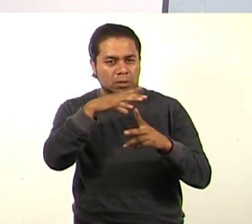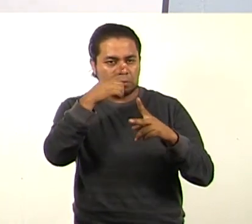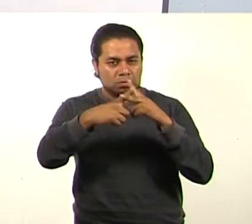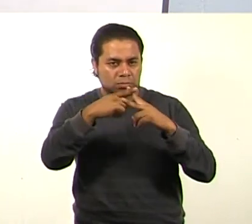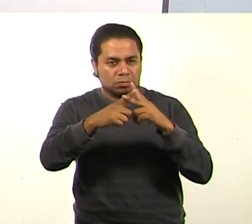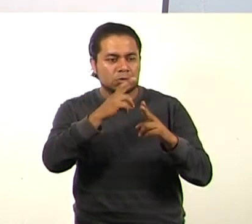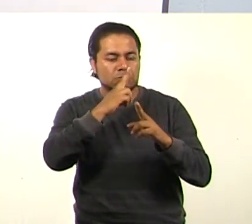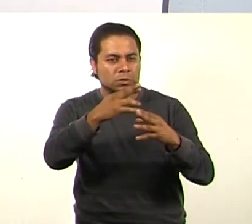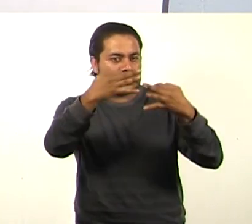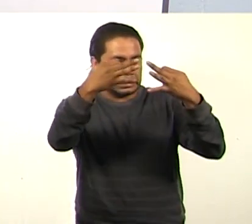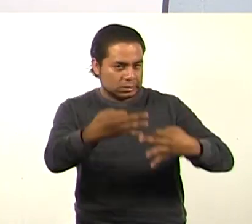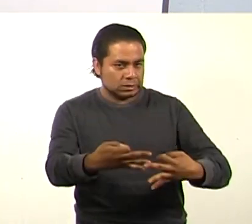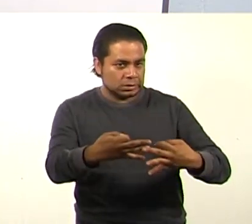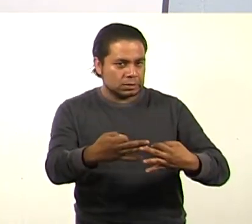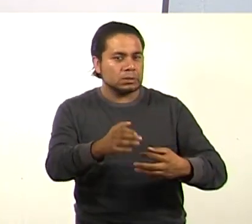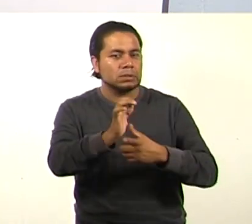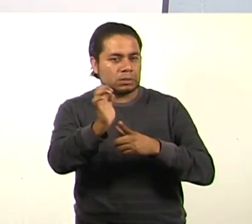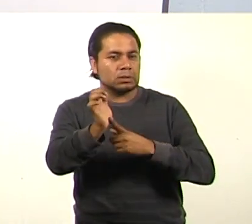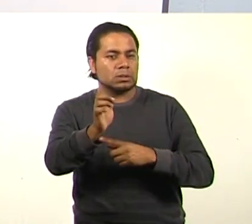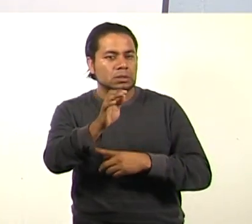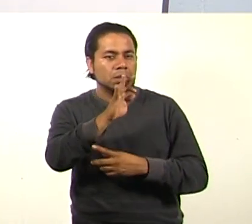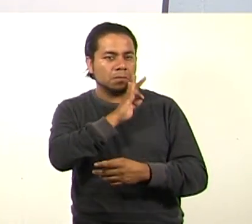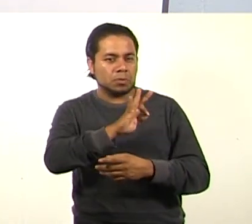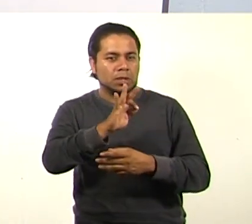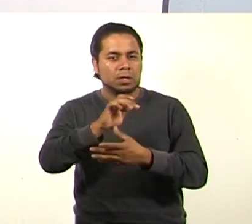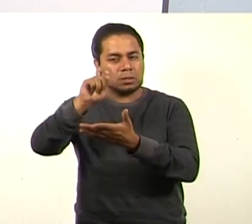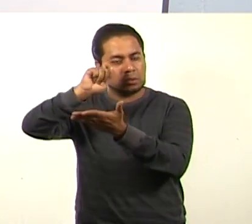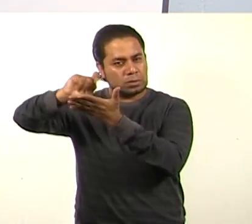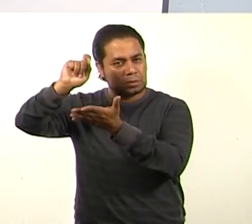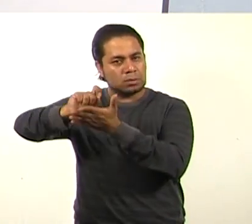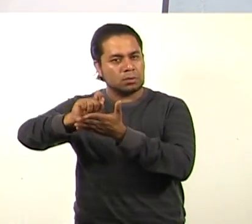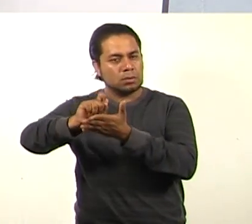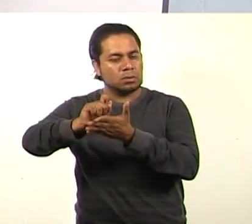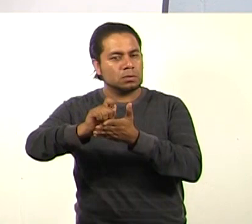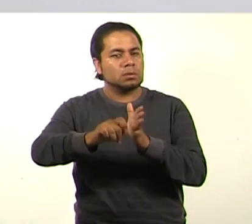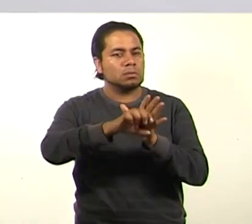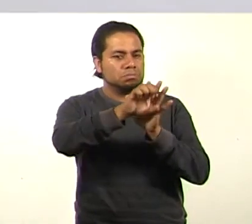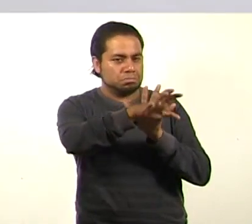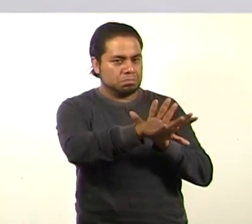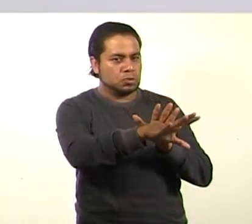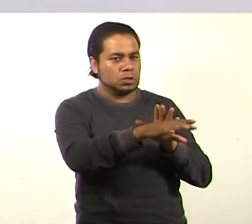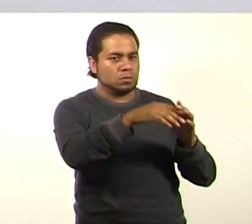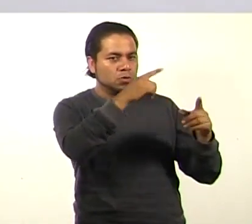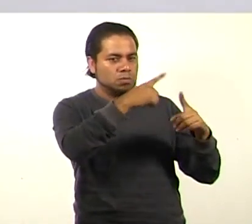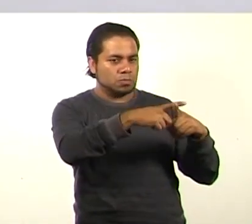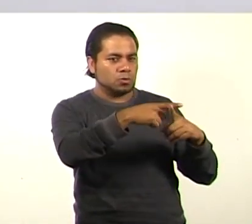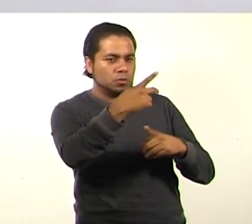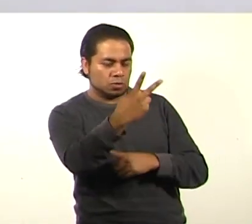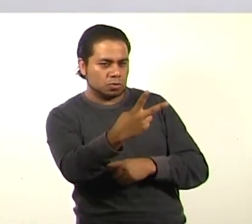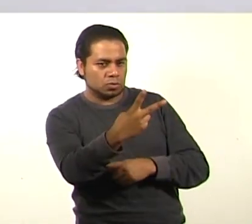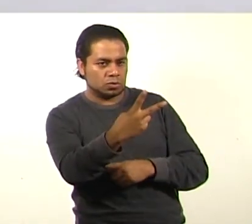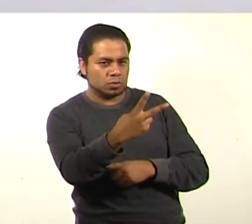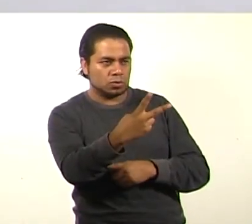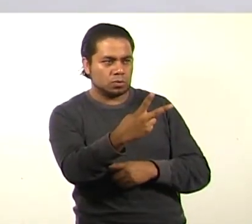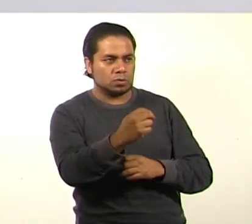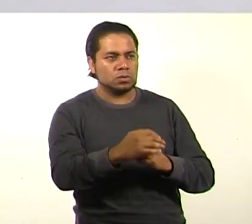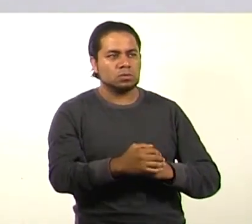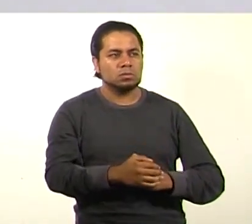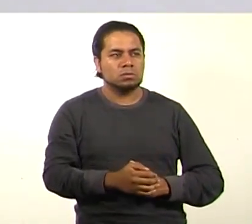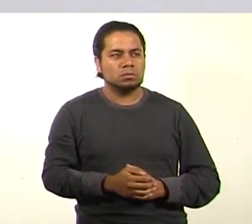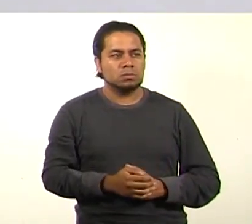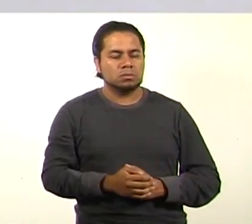exacto, entonces podemos hacer la multiplicación. Si se puede multiplicar por 2 en 2, ¿cuánto queda? Es